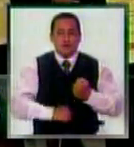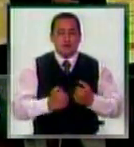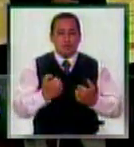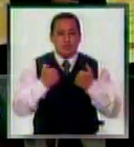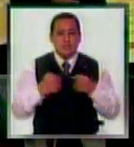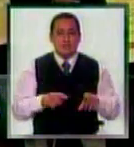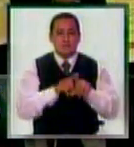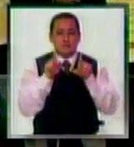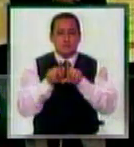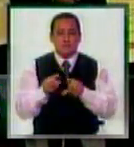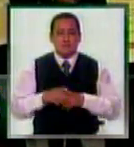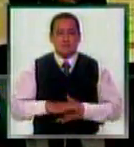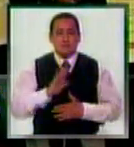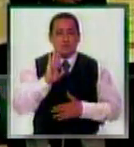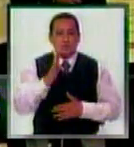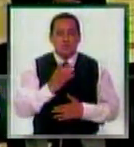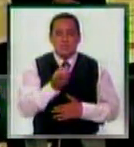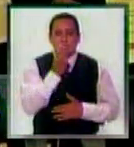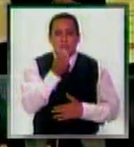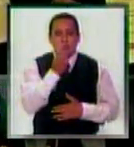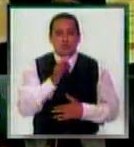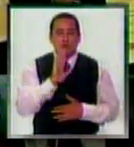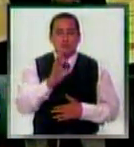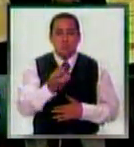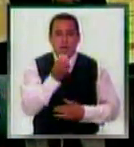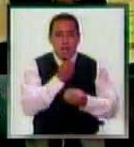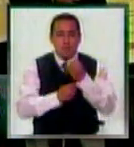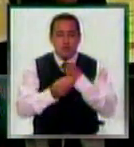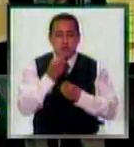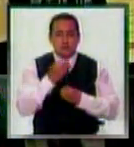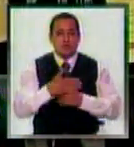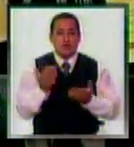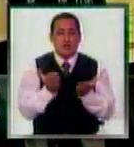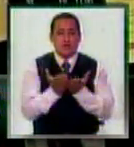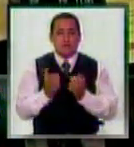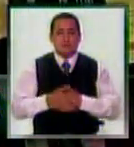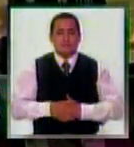tengan también su desayuno y su almuerzo.